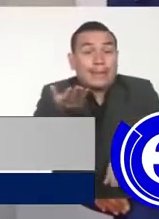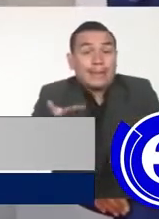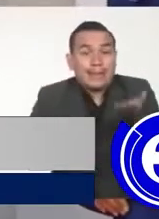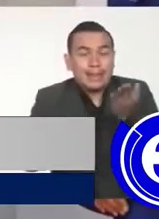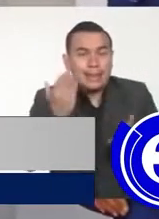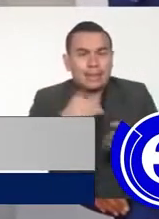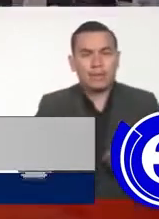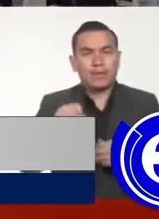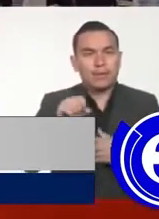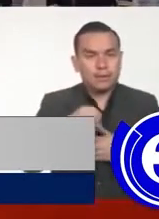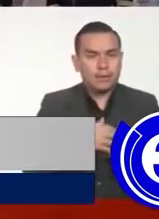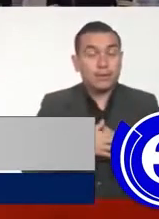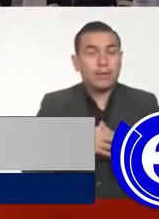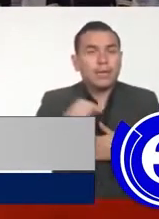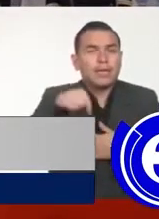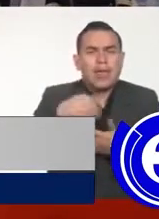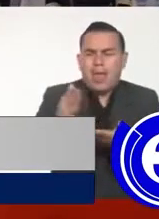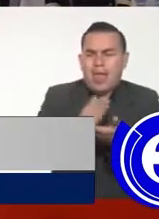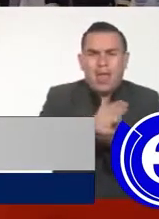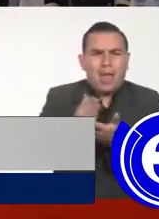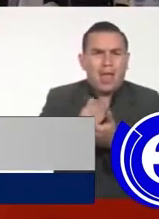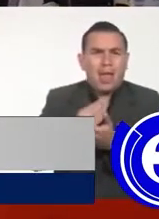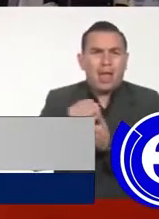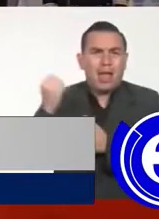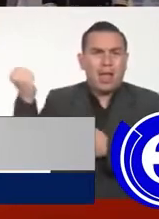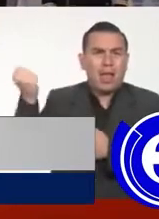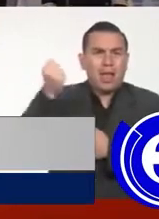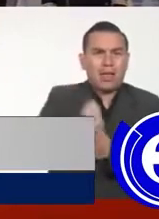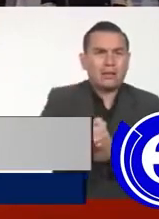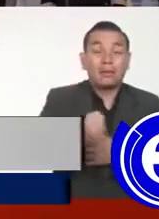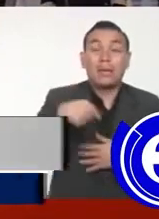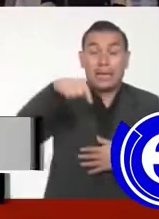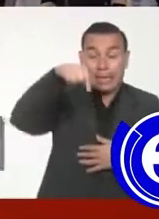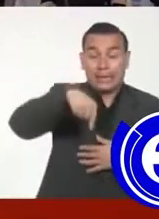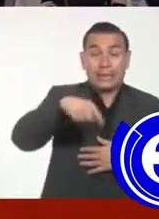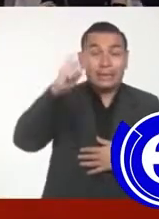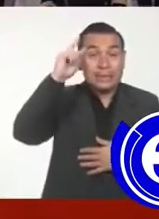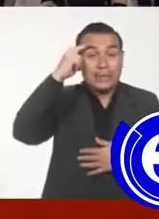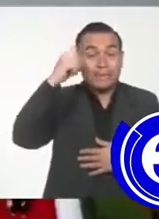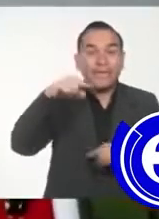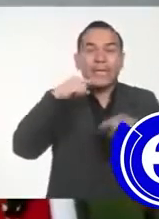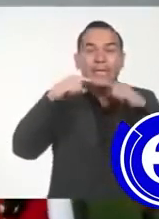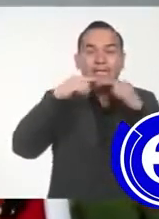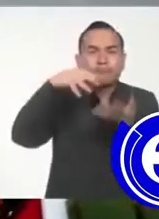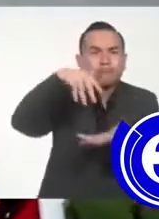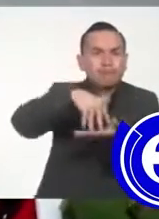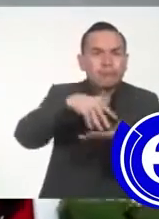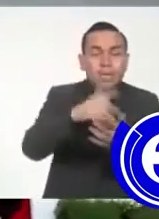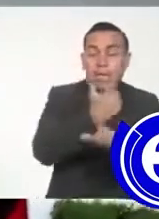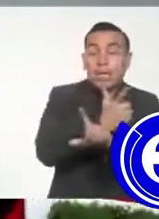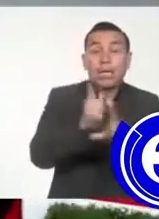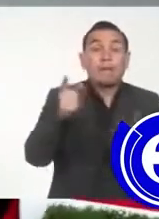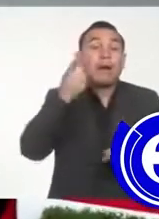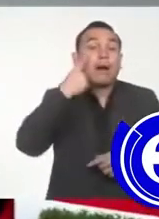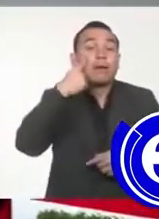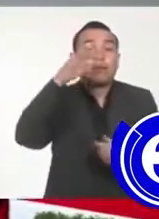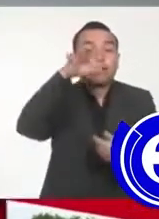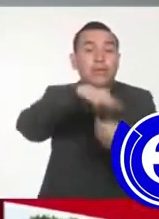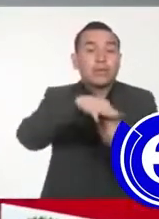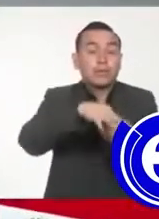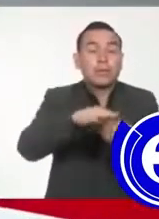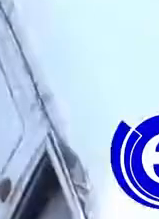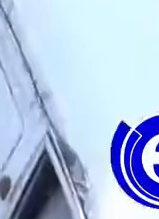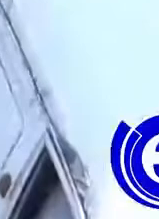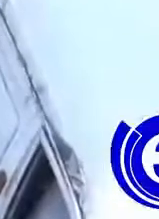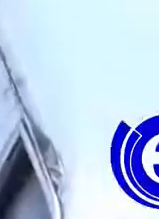reprimen a sus poblaciones aquí no hay una dictadura acá hay una democracia que está expresado libremente en las urnas y no un ha sido